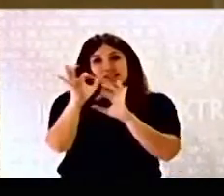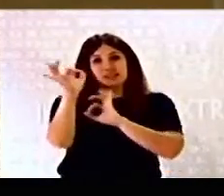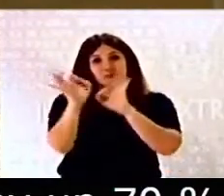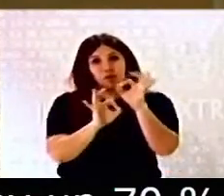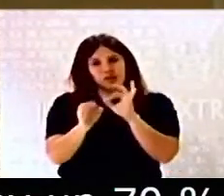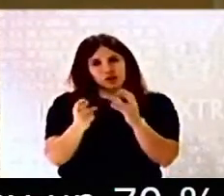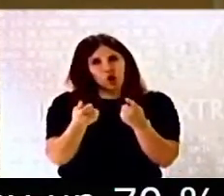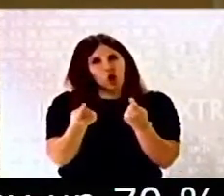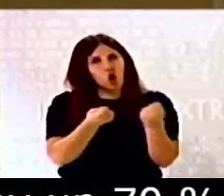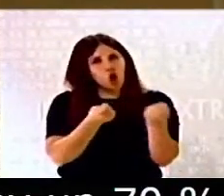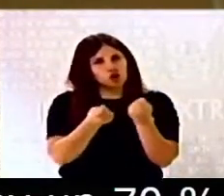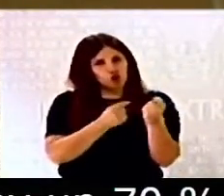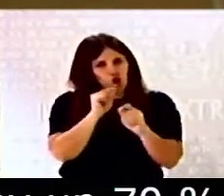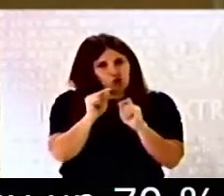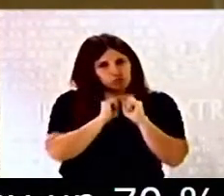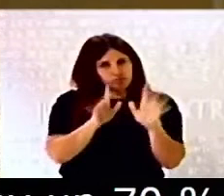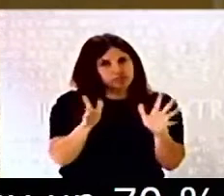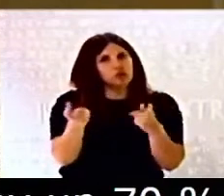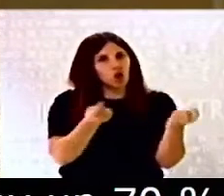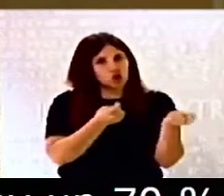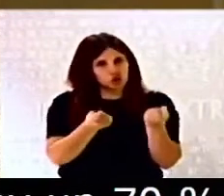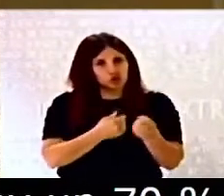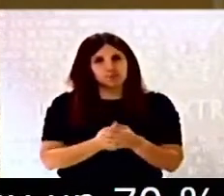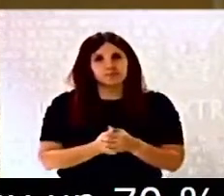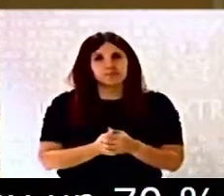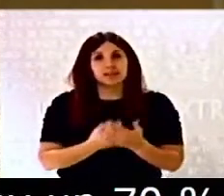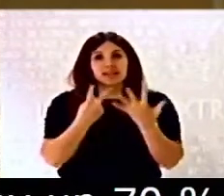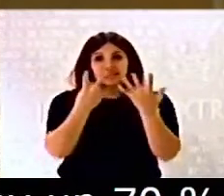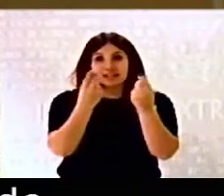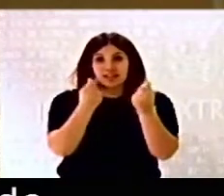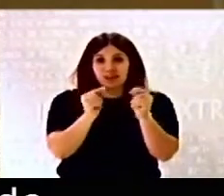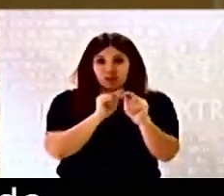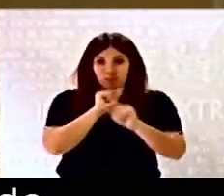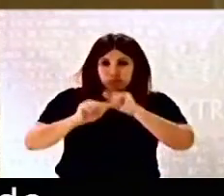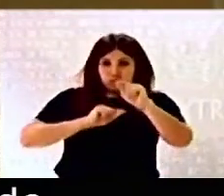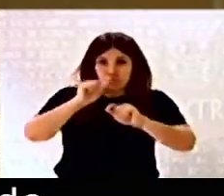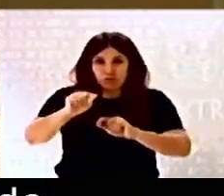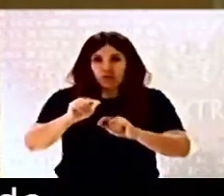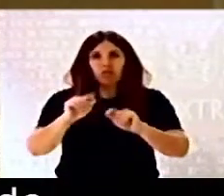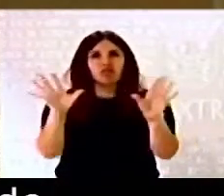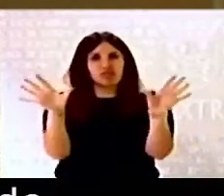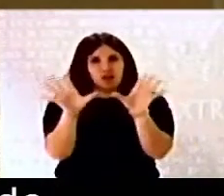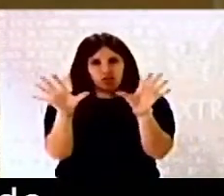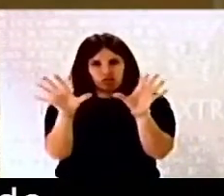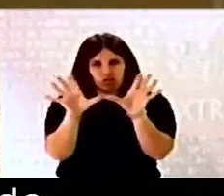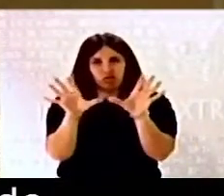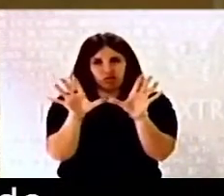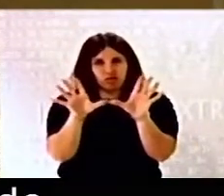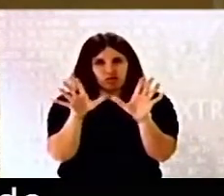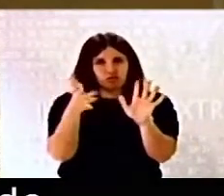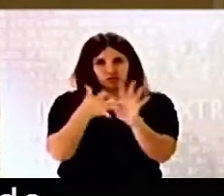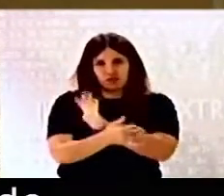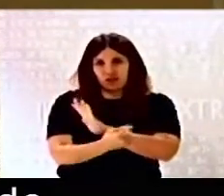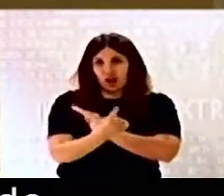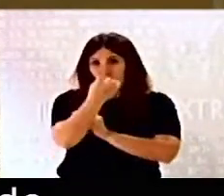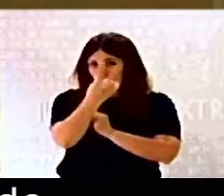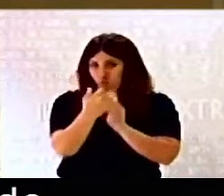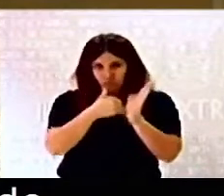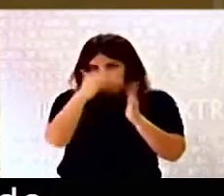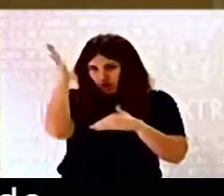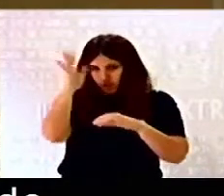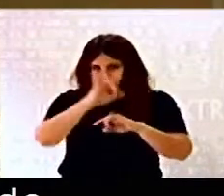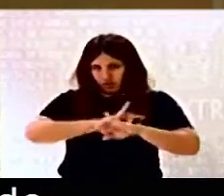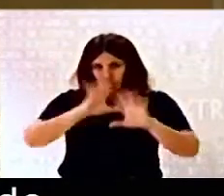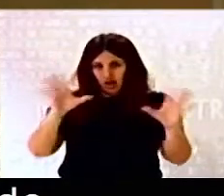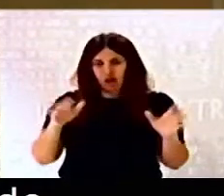municipio. La velocidad de crecimiento a los 7 días del virus es de 10, claramente por encima de 1, que